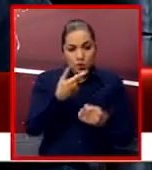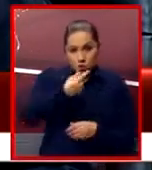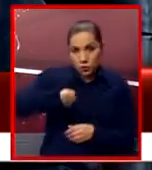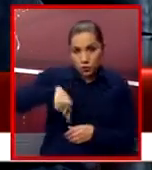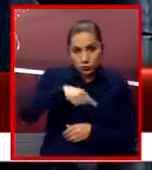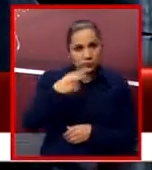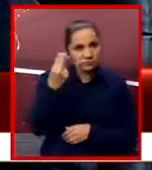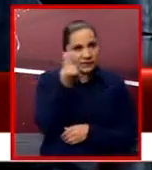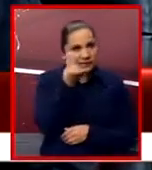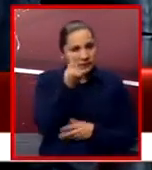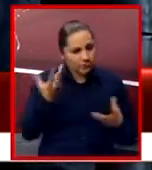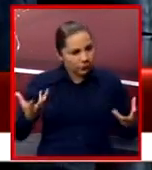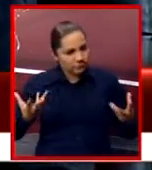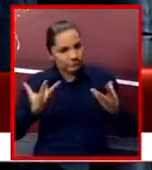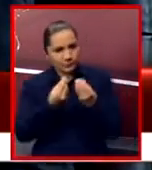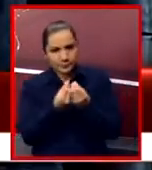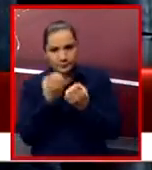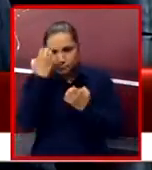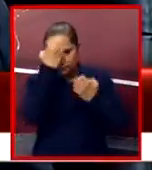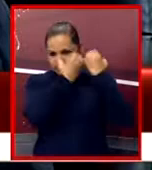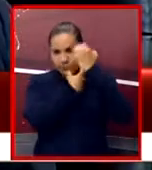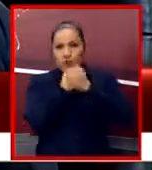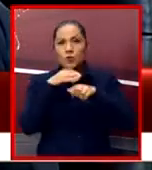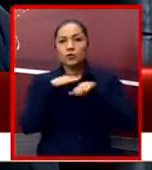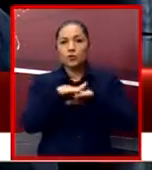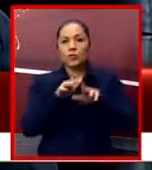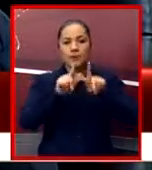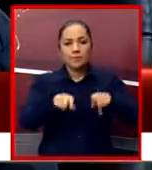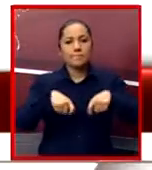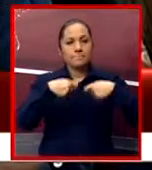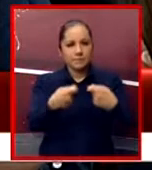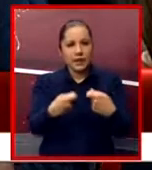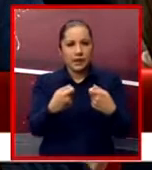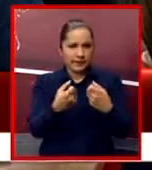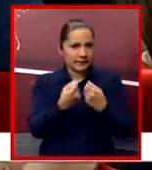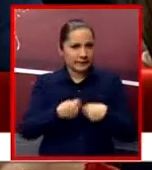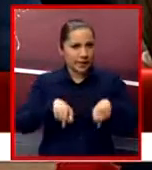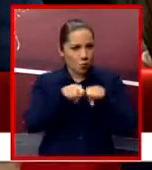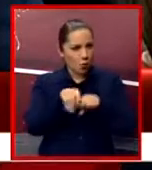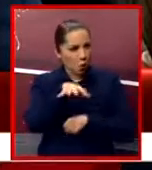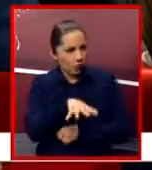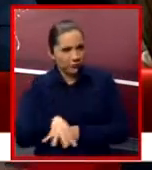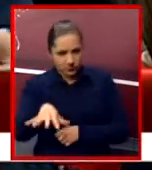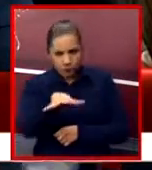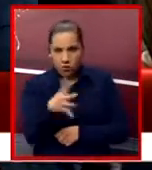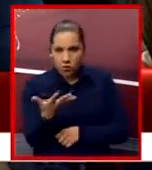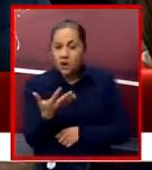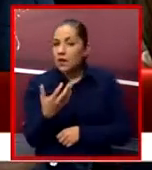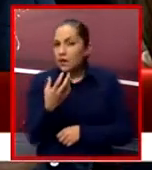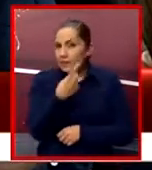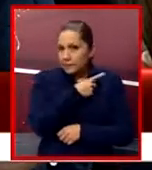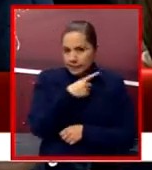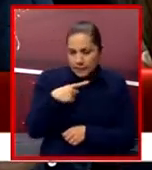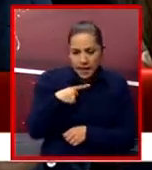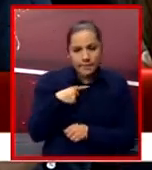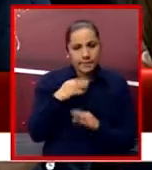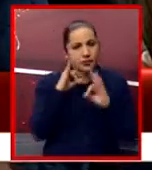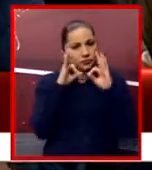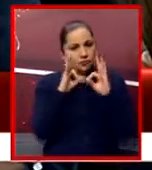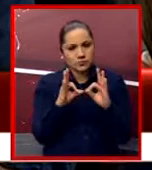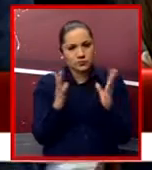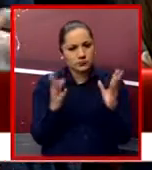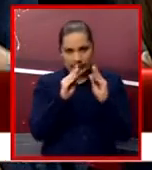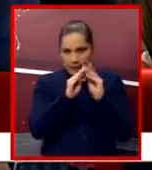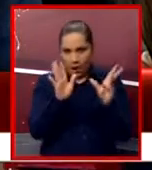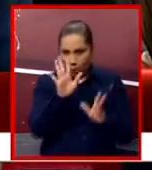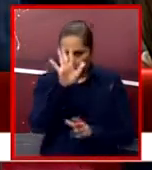una revisión del esquema de aseguramiento público en salud, dándole, por supuesto, perdón